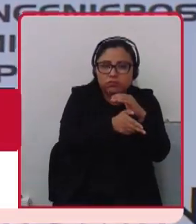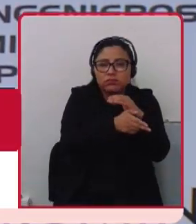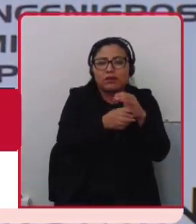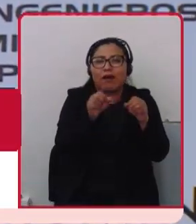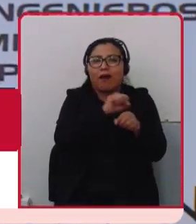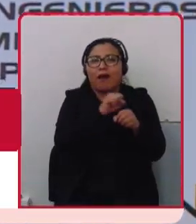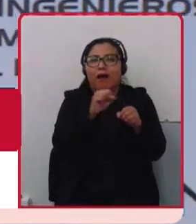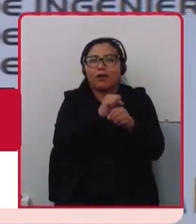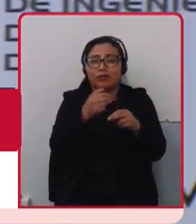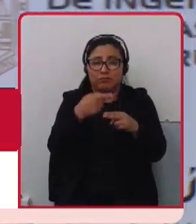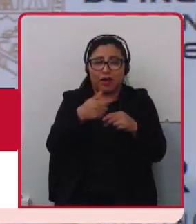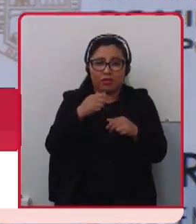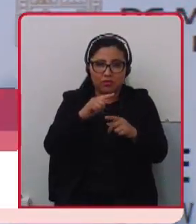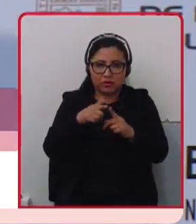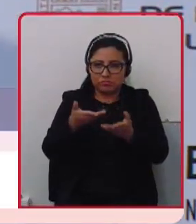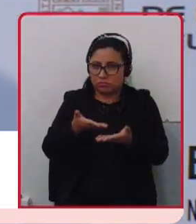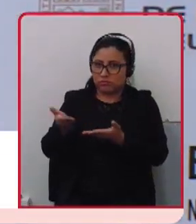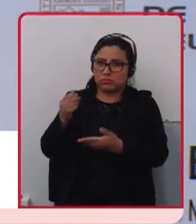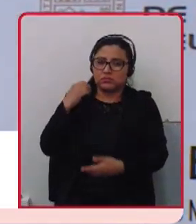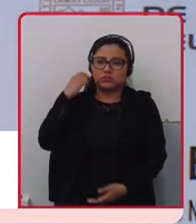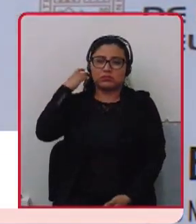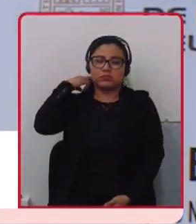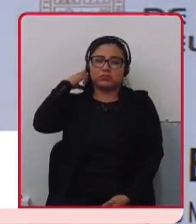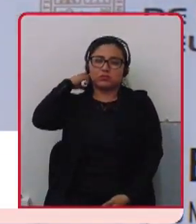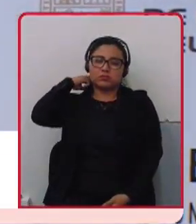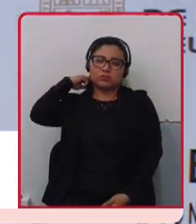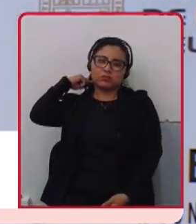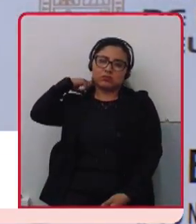trolley, si no me equivoco. Adelante, por favor.